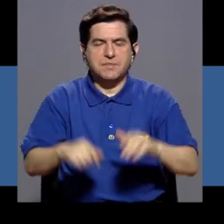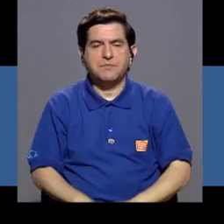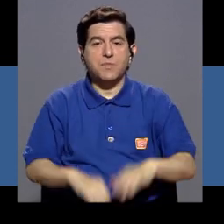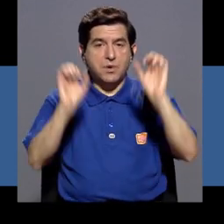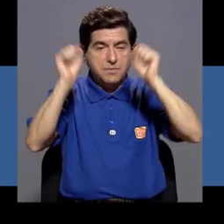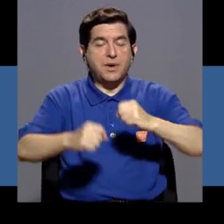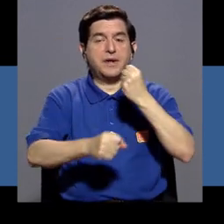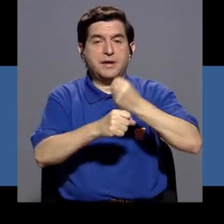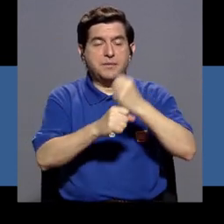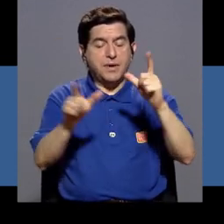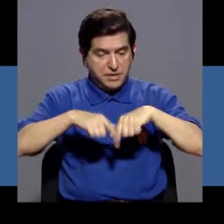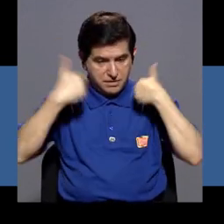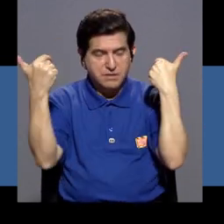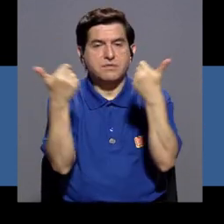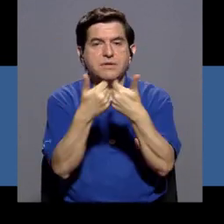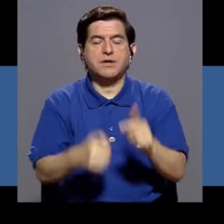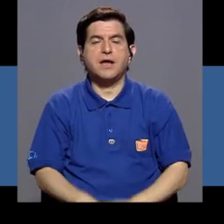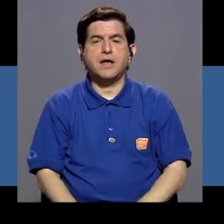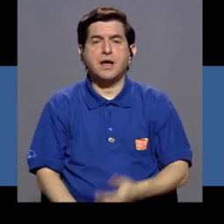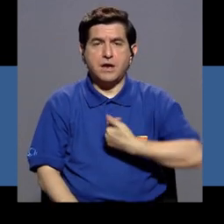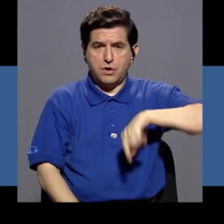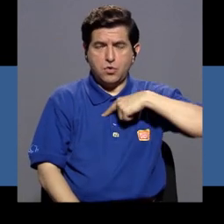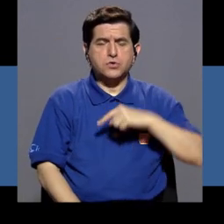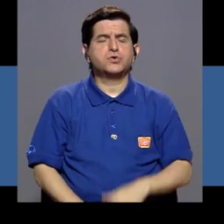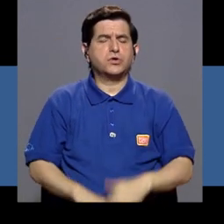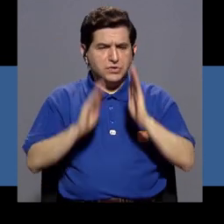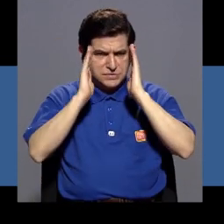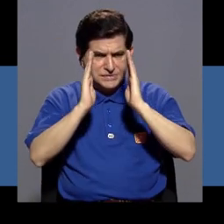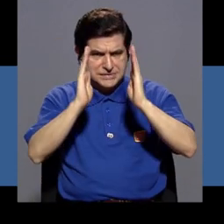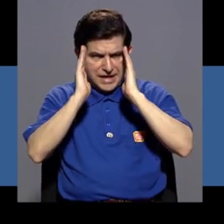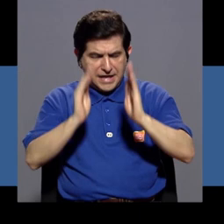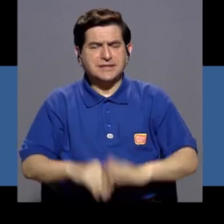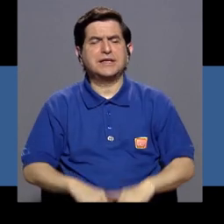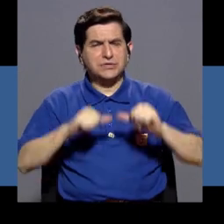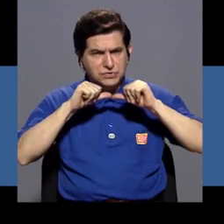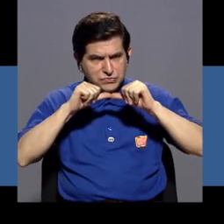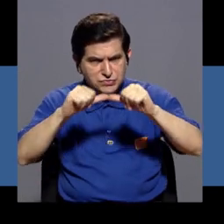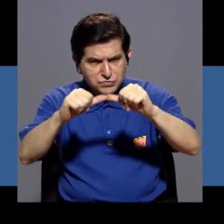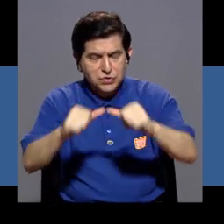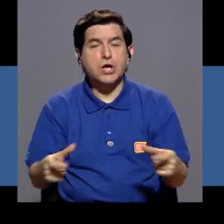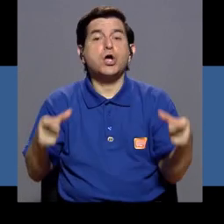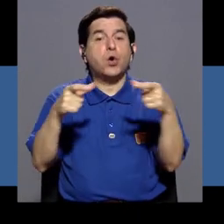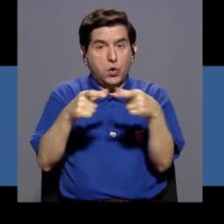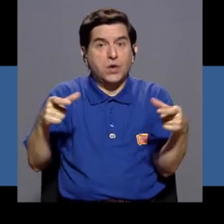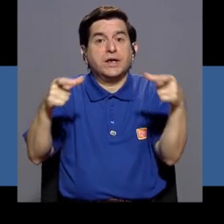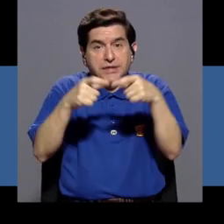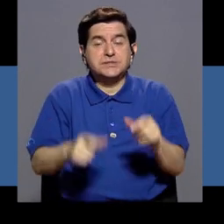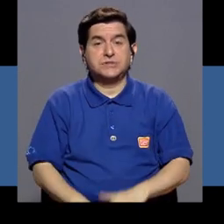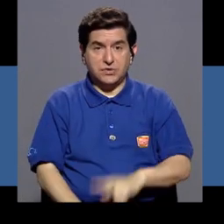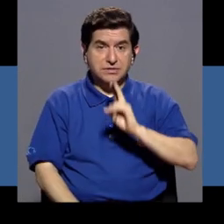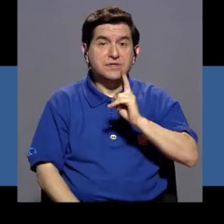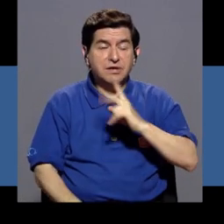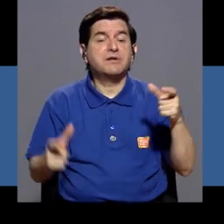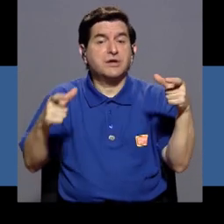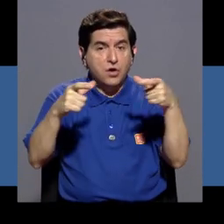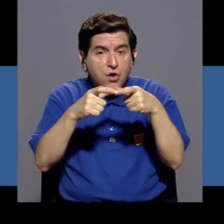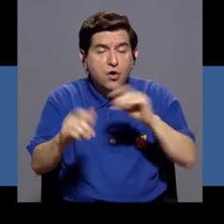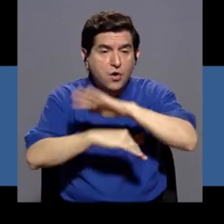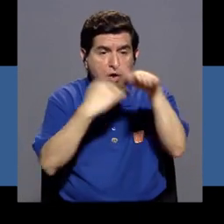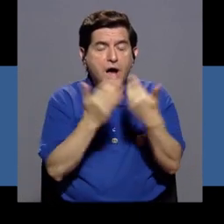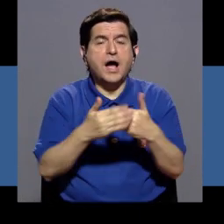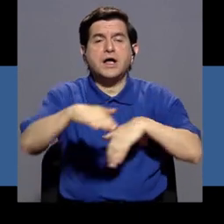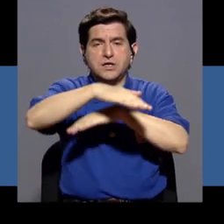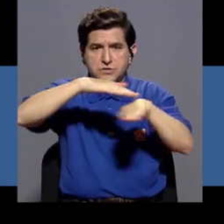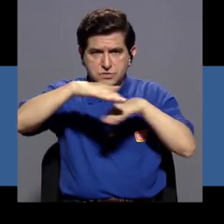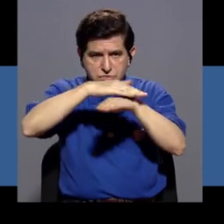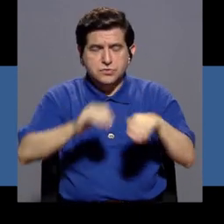tiempos a la hora de poder trabajar en conjunto. Entonces estamos muy pendientes, muy constantes y muy conectados, porque en realidad estamos muy conectados